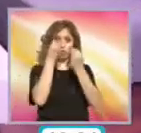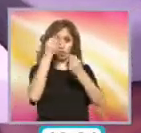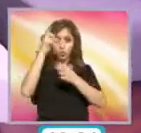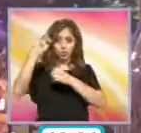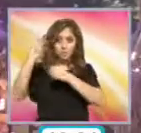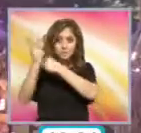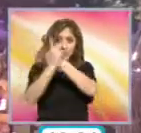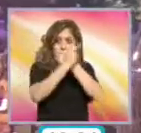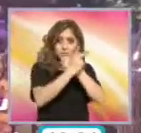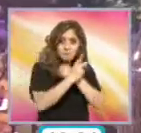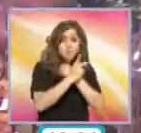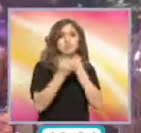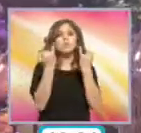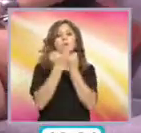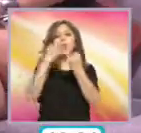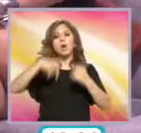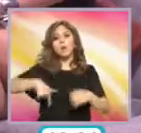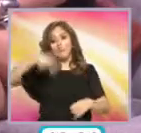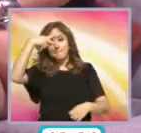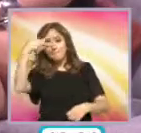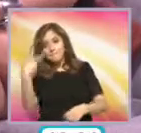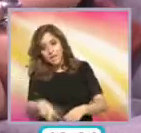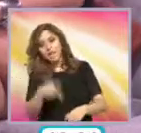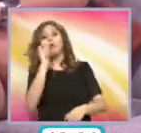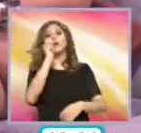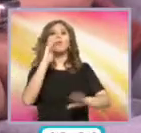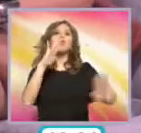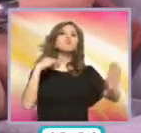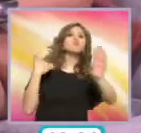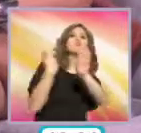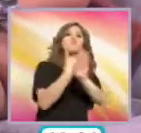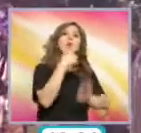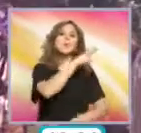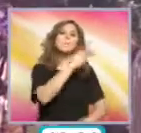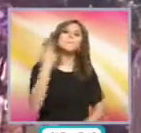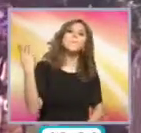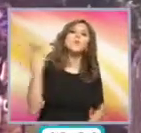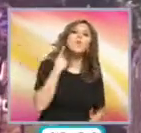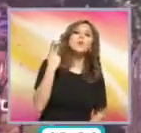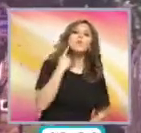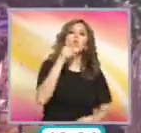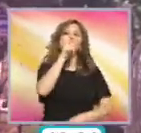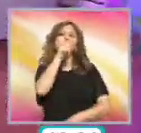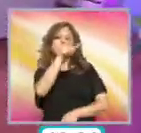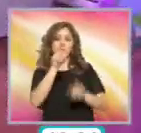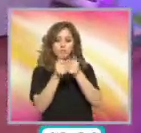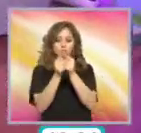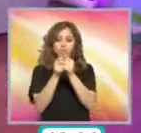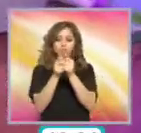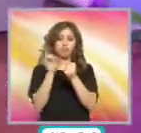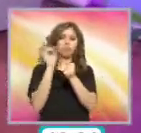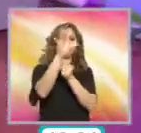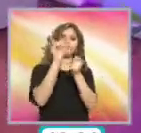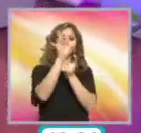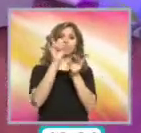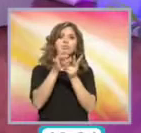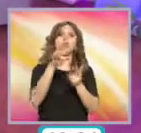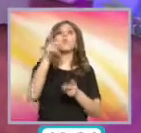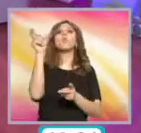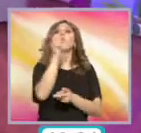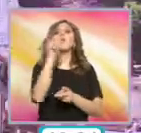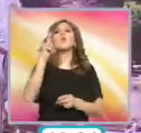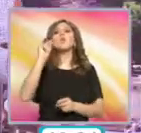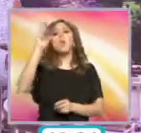vuelto expertos en agarrar a tuitazos a nuestros legisladores cuando algo no nos gusta o cuando algo no estamos de acuerdo. Pero aquí